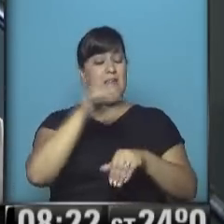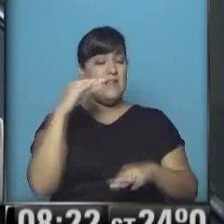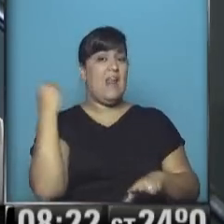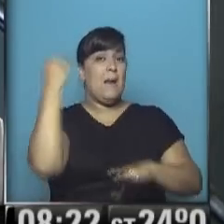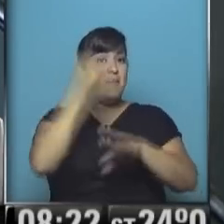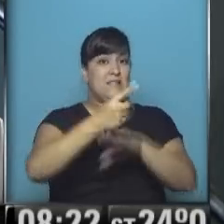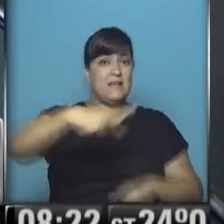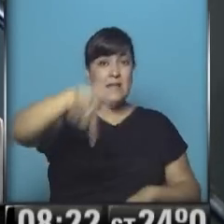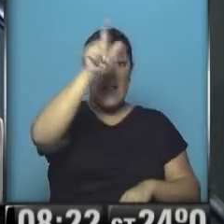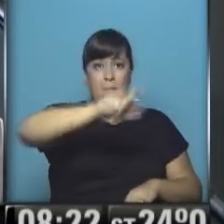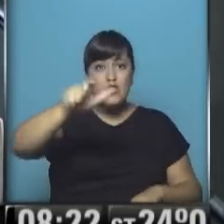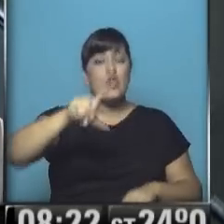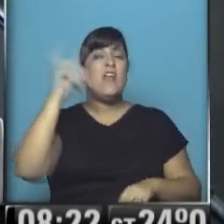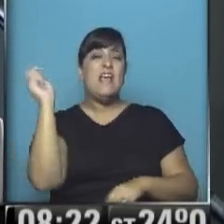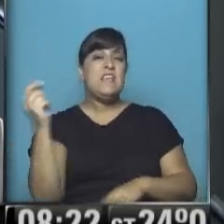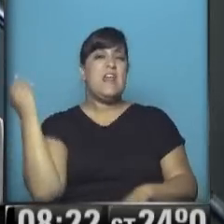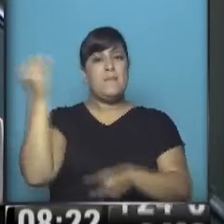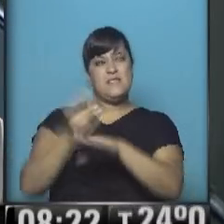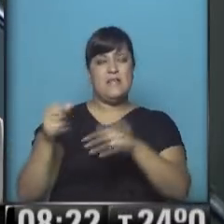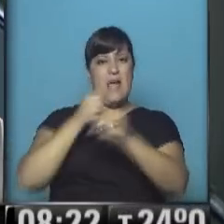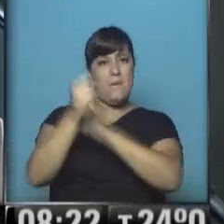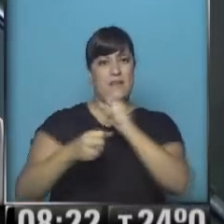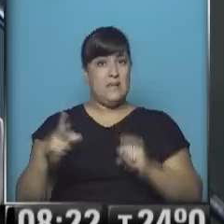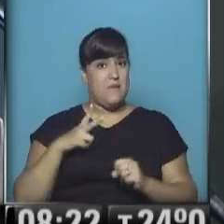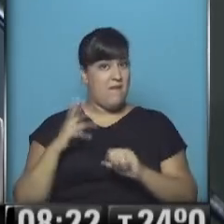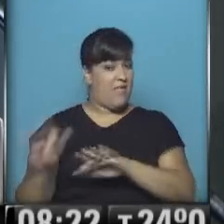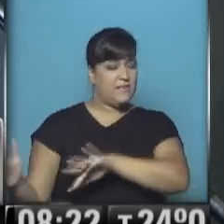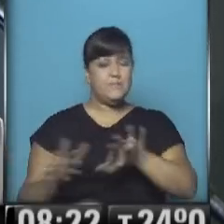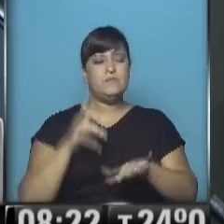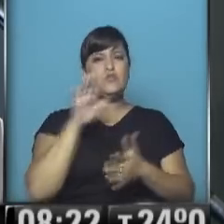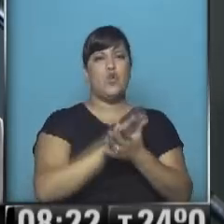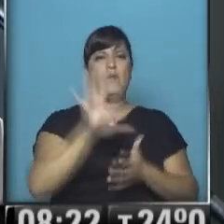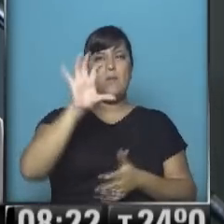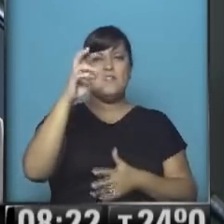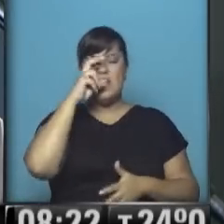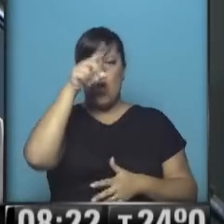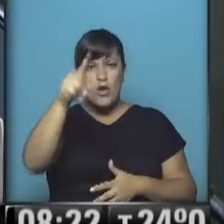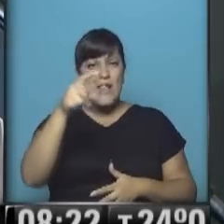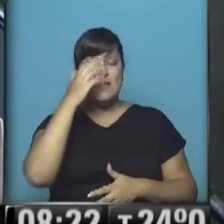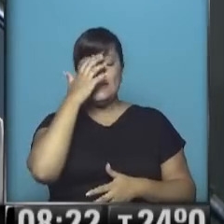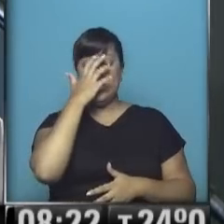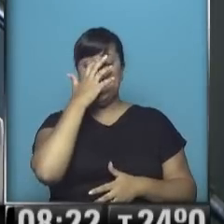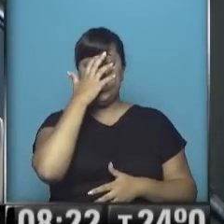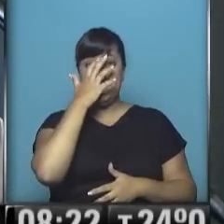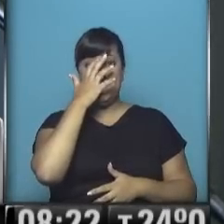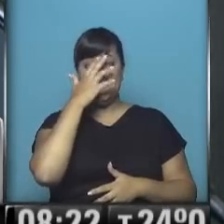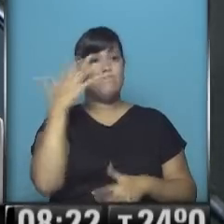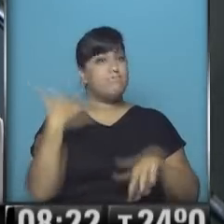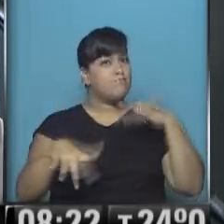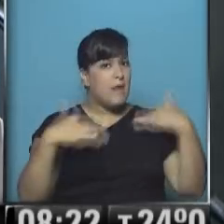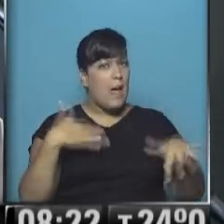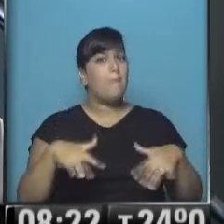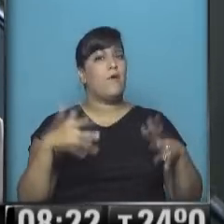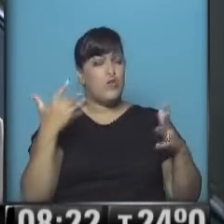intereses corporativos. Y respecto al tema de la provincia de Corrientes, lo que quiero transmitir es que hemos actuado inmediatamente en emergencia. Muchas